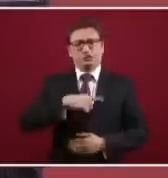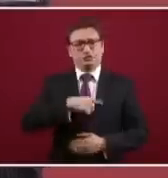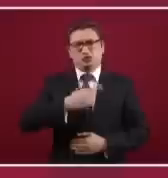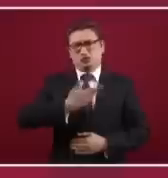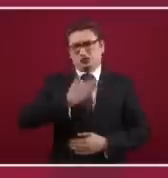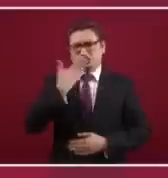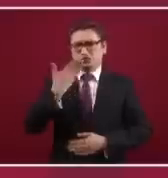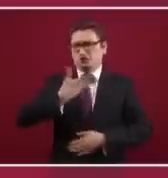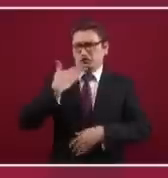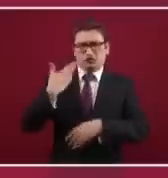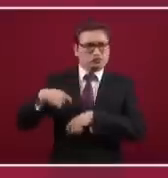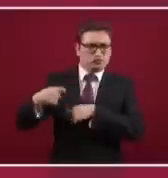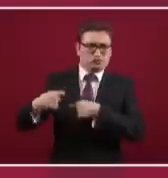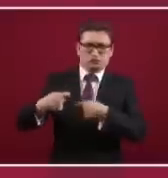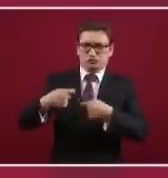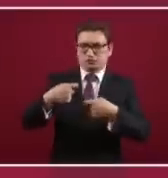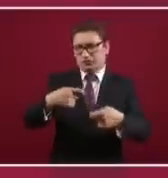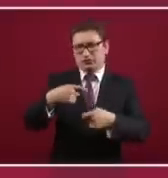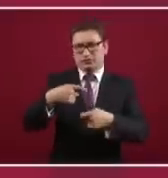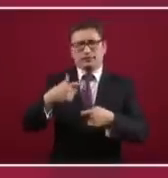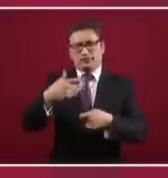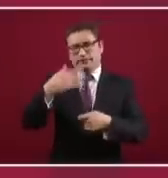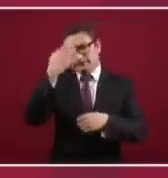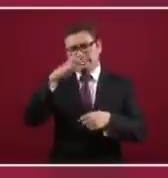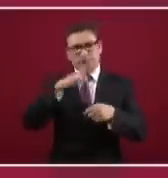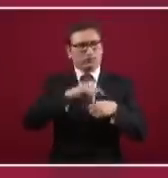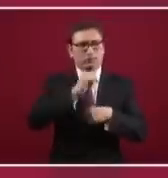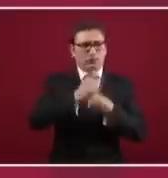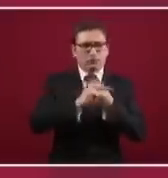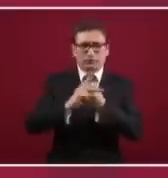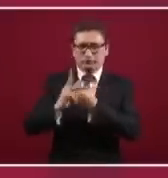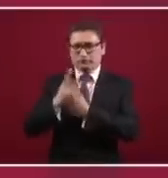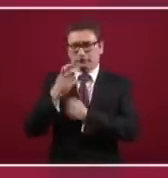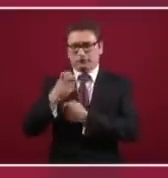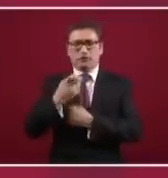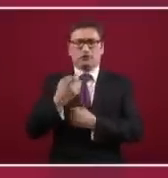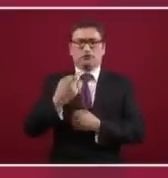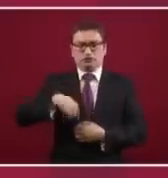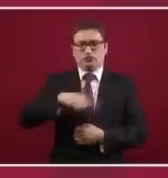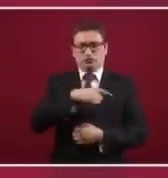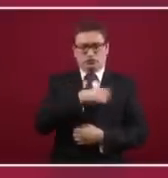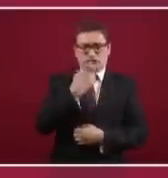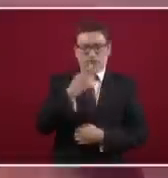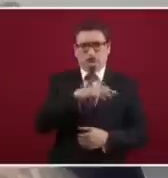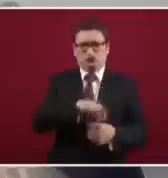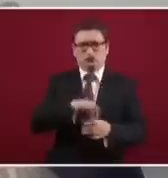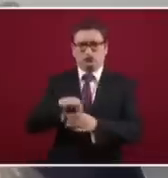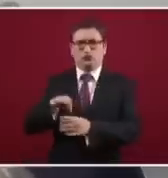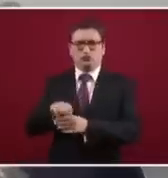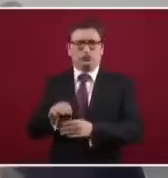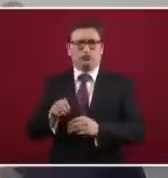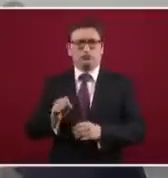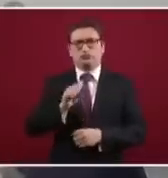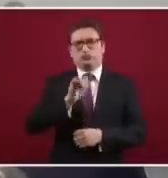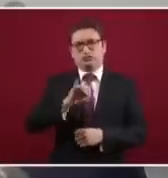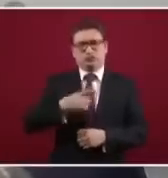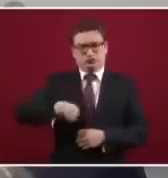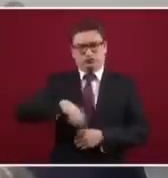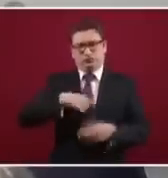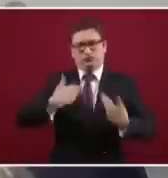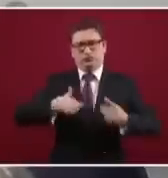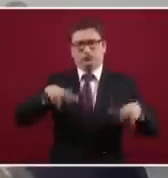nuestra política exterior. Entonces, si se votó en ese sentido, si nuestra